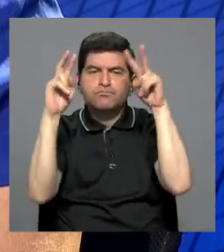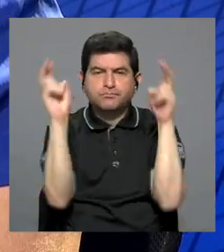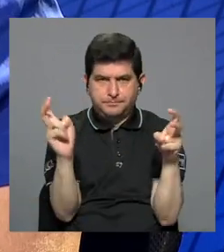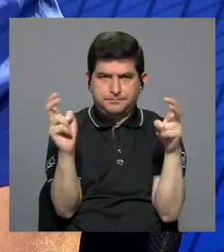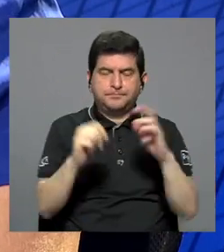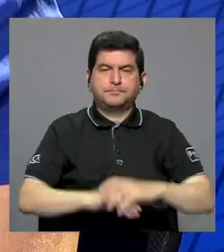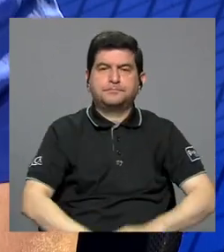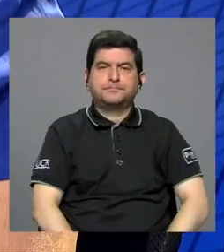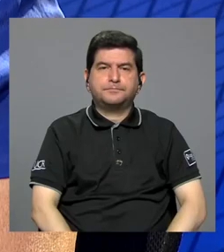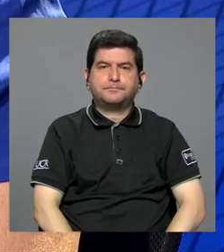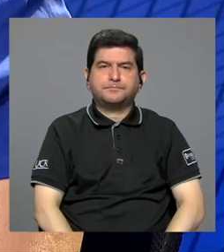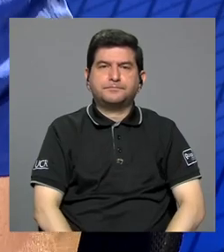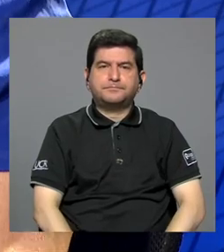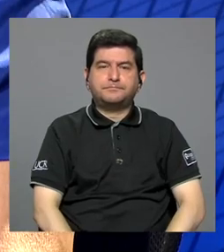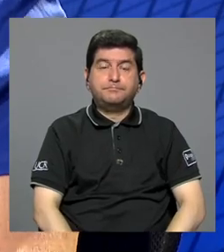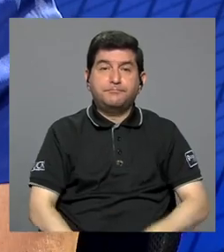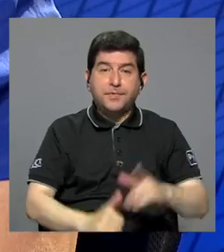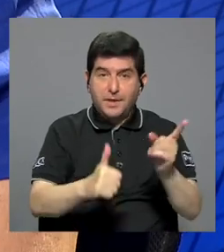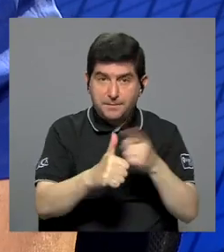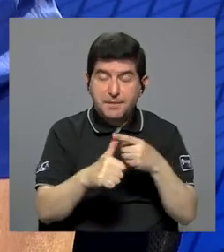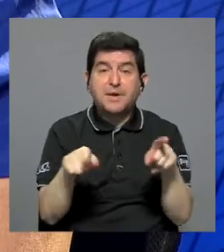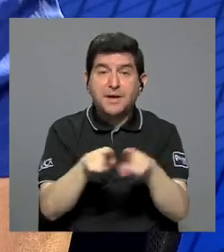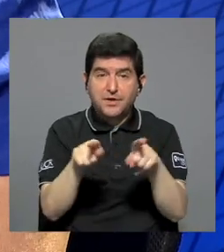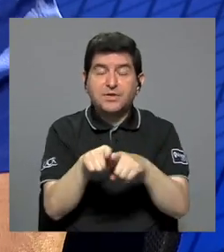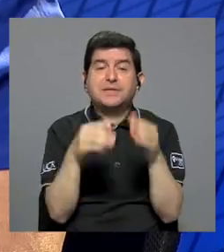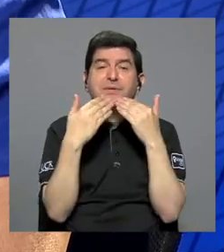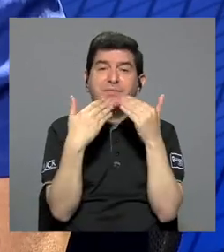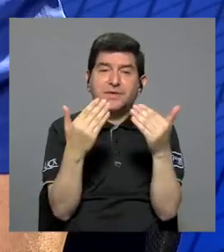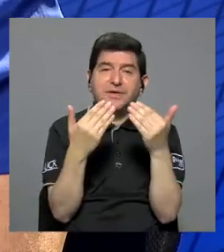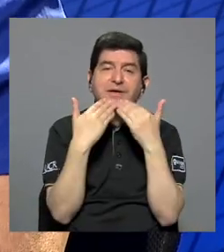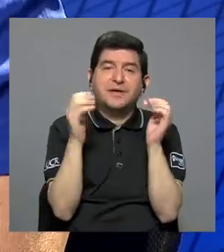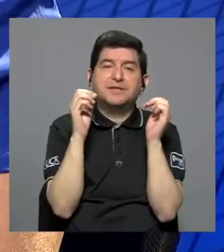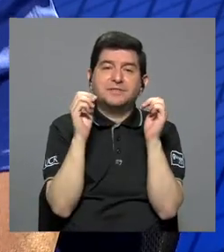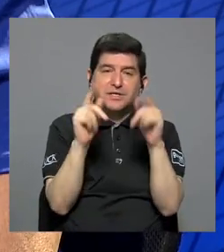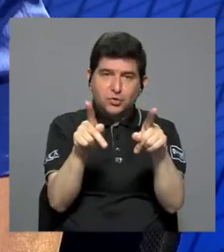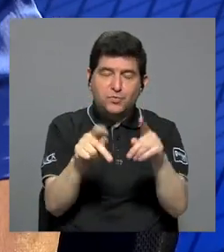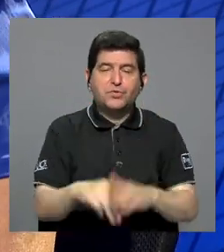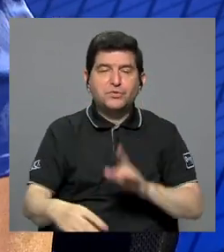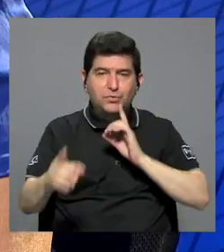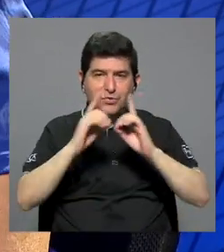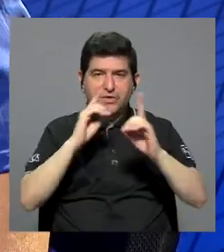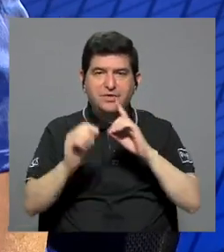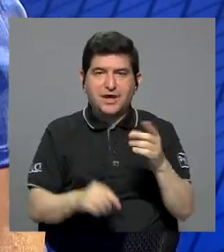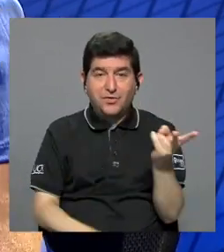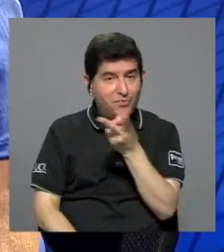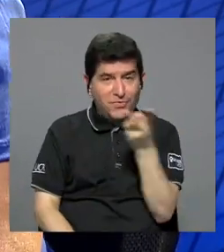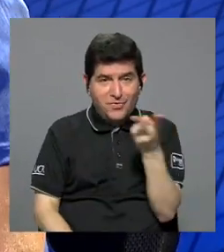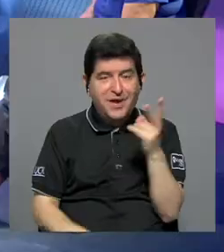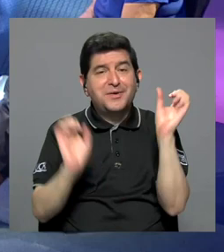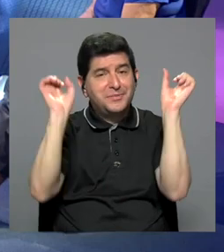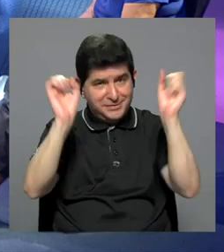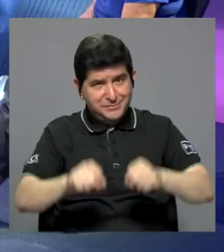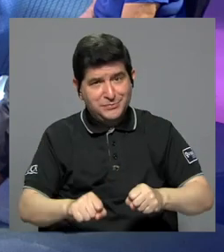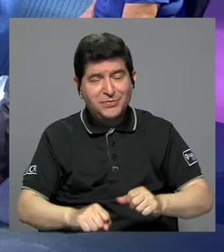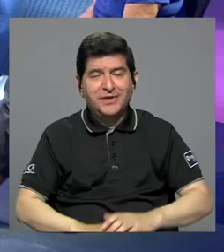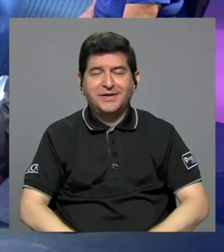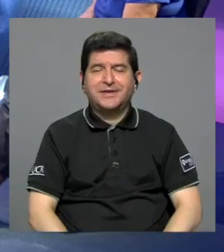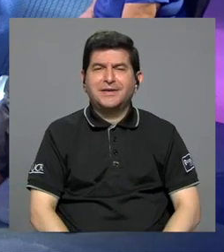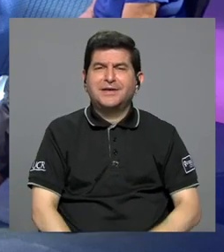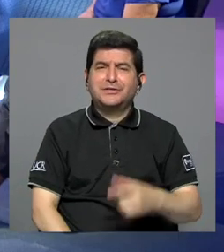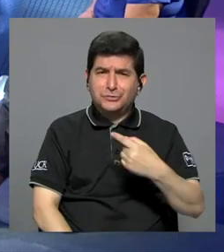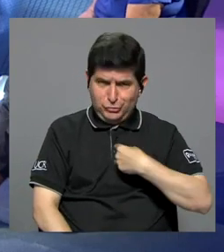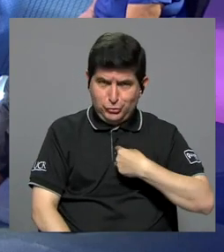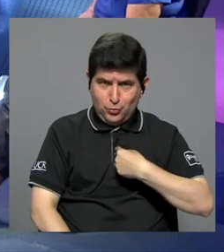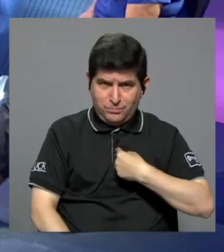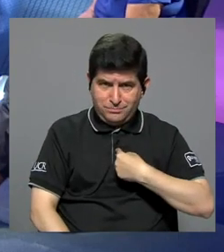temas. Primero de todo, también me quiero agradecerles la posibilidad de tener este diálogo con ustedes. Yo,